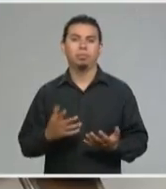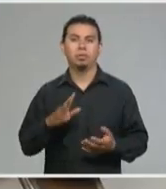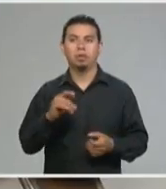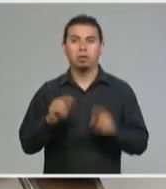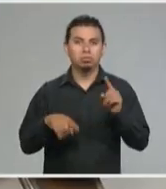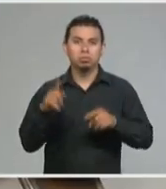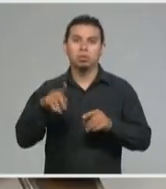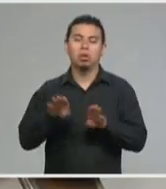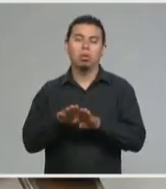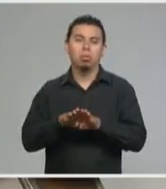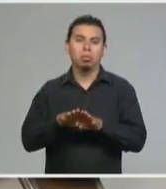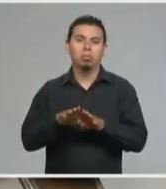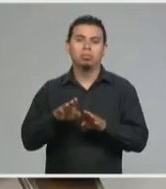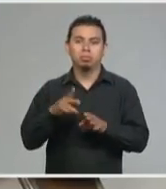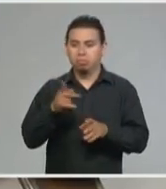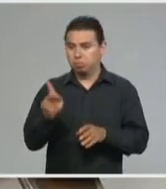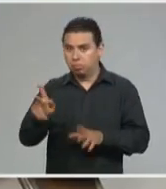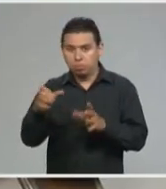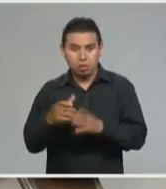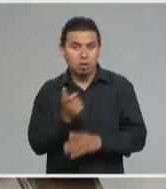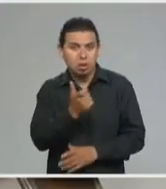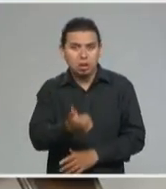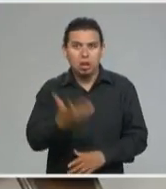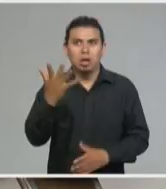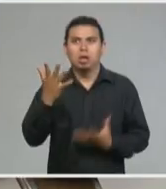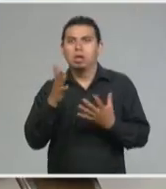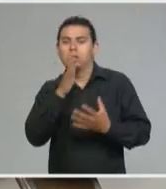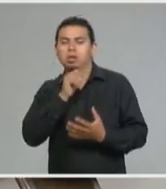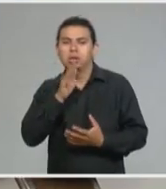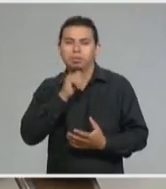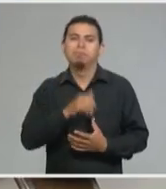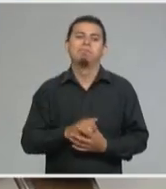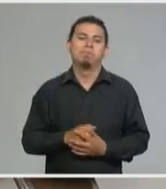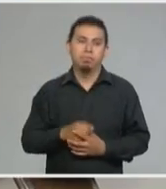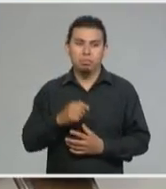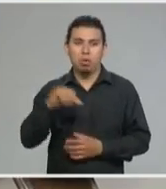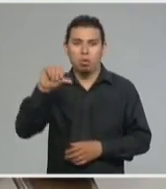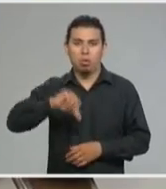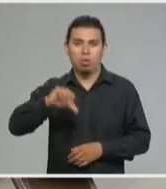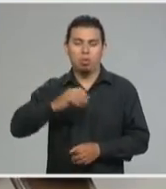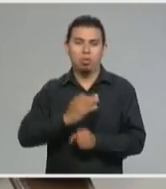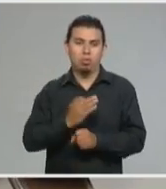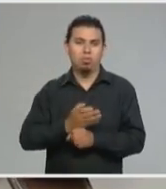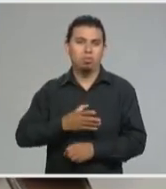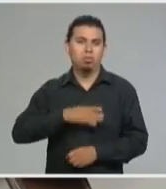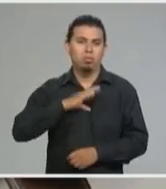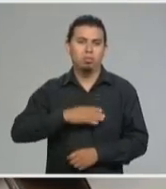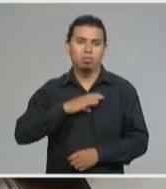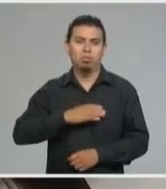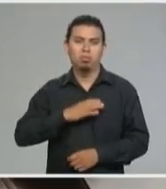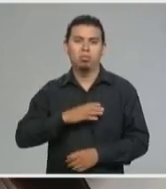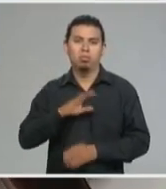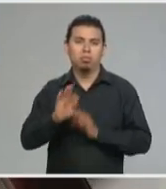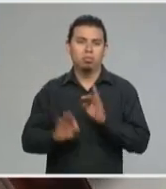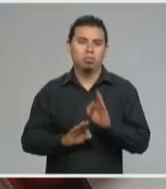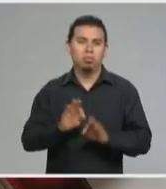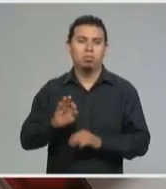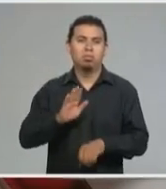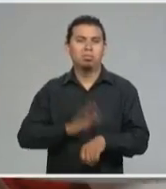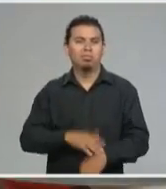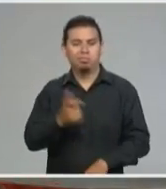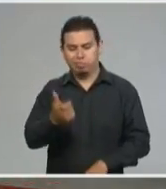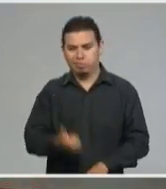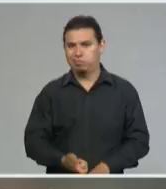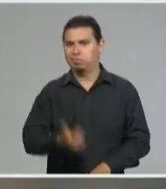el sector salud, incluso para los mismos pacientes. Desafortunadamente, hoy en día el cáncer es uno de los tratamientos más caros